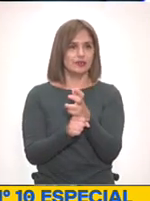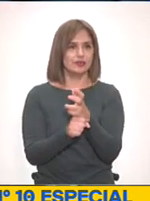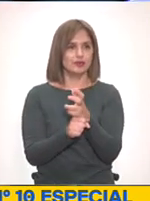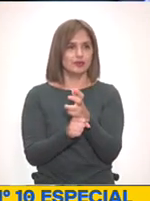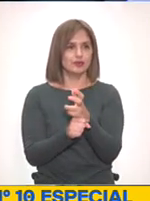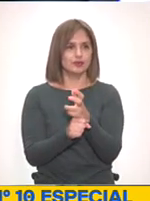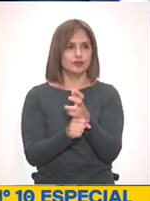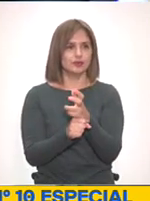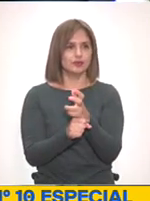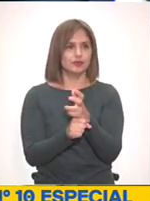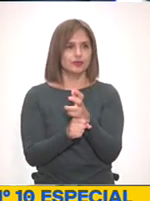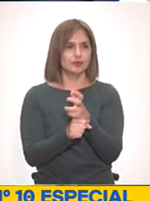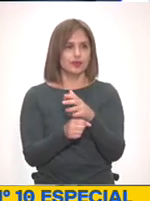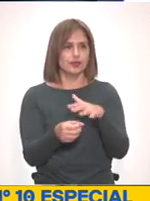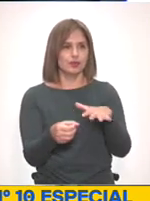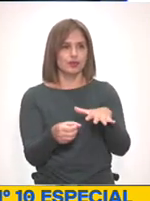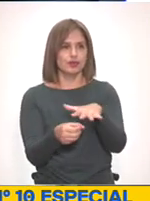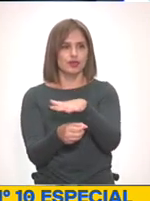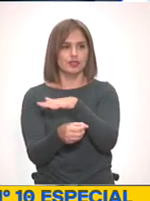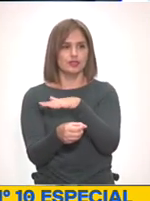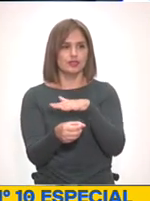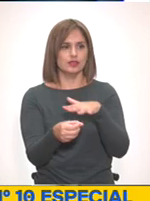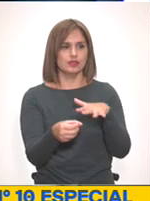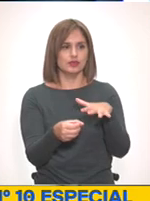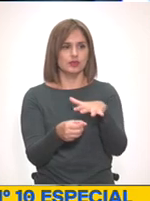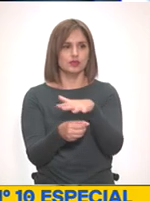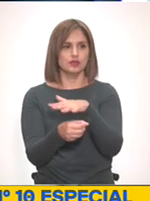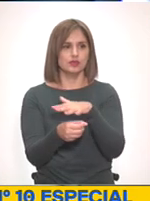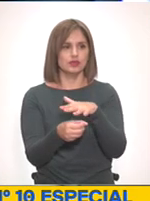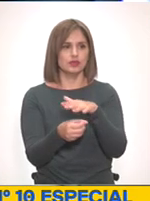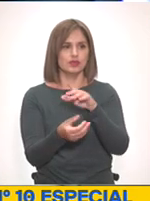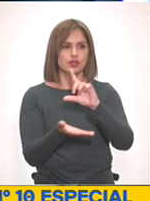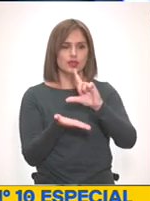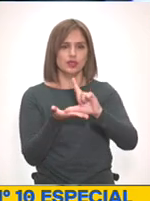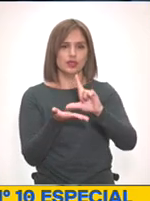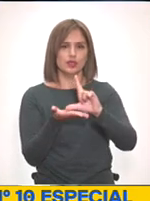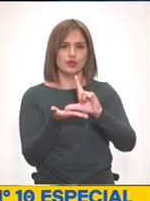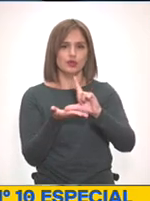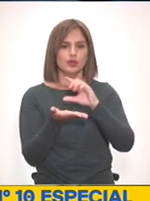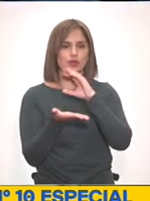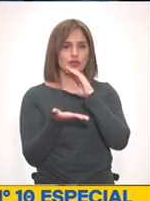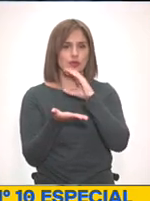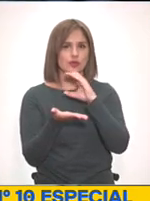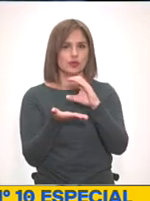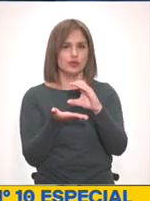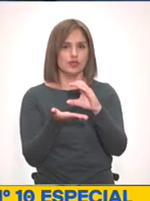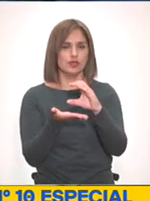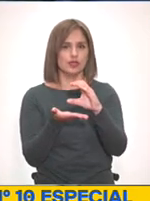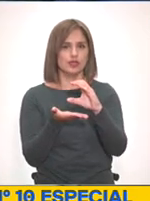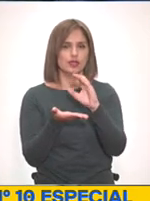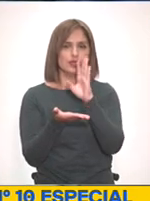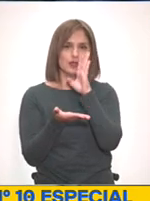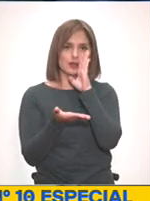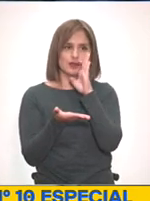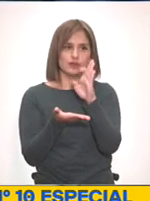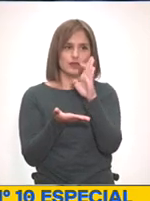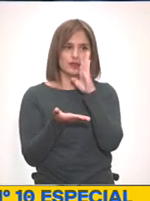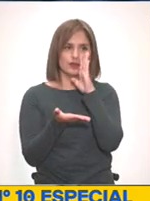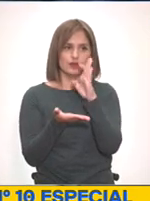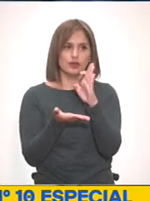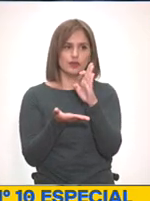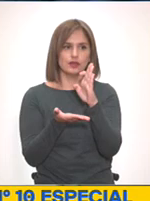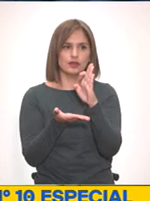pero la situación de seguridad en caminos y sectores Rurales de la aracanía y el biobío con todo está lejos